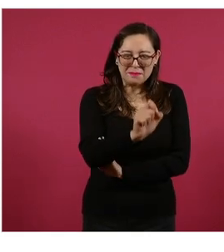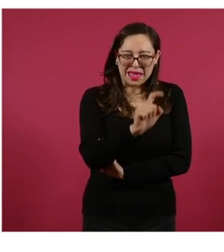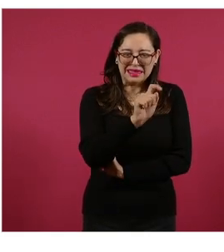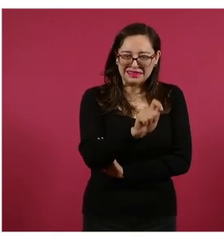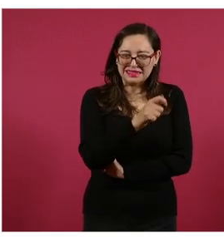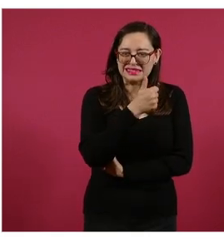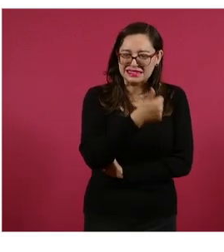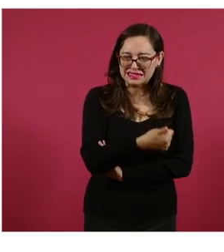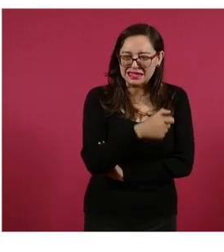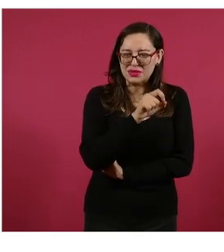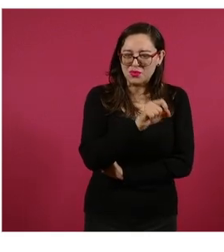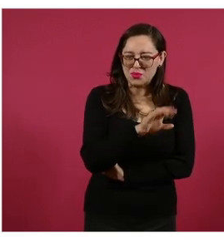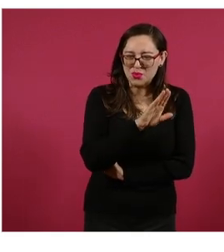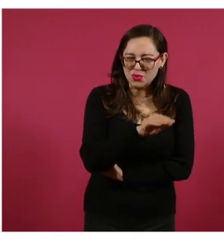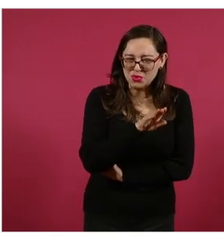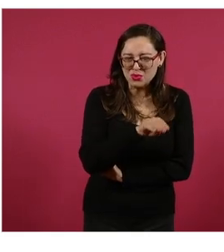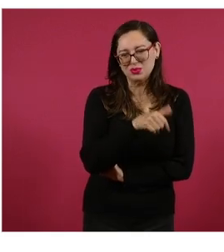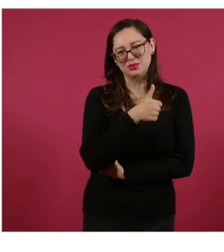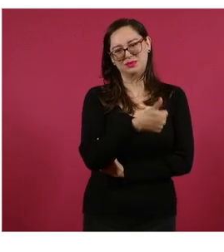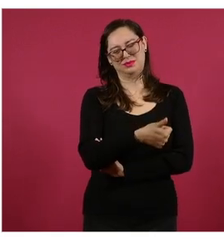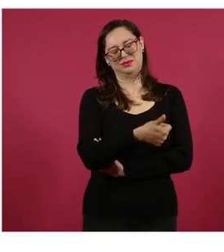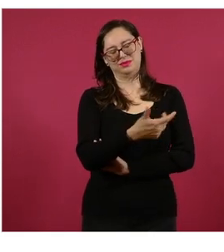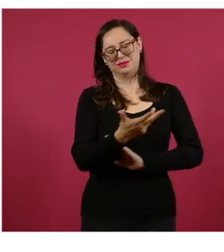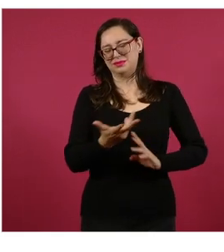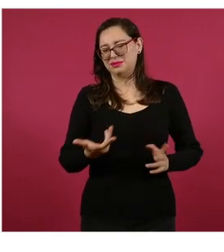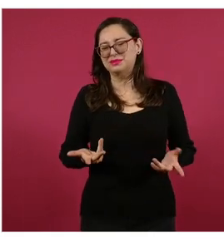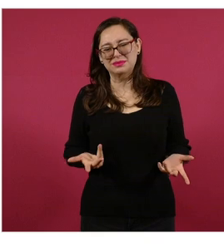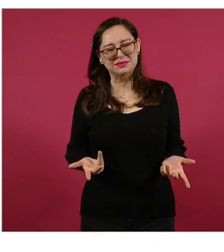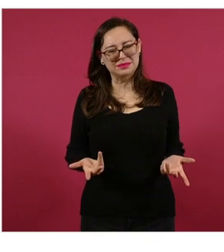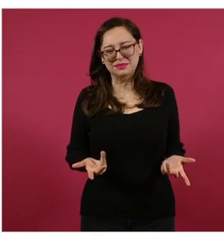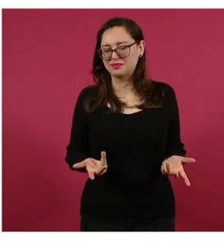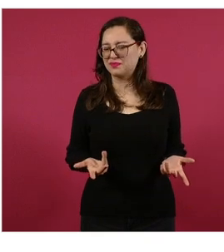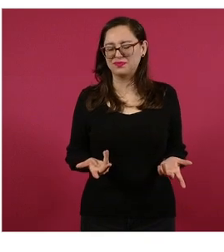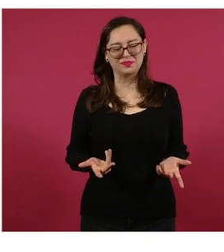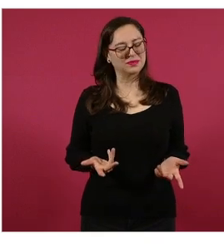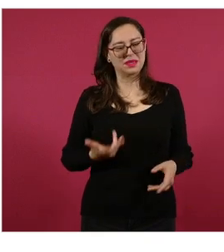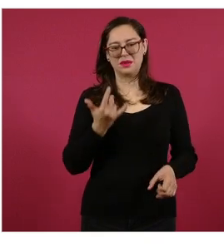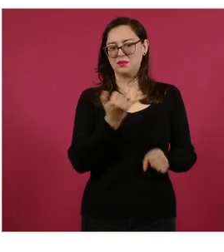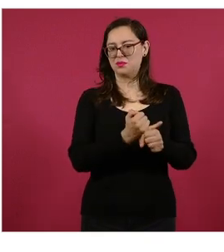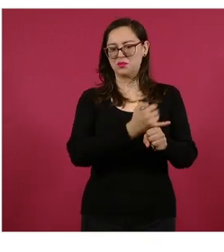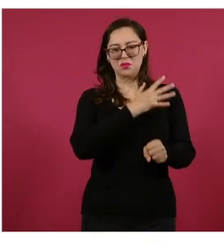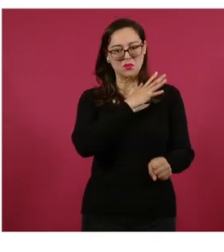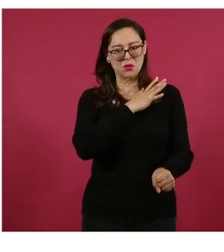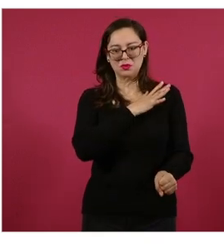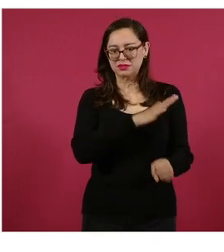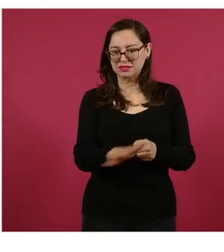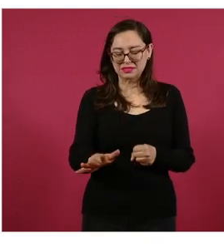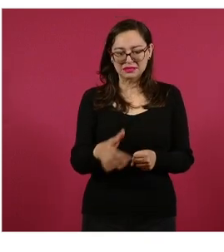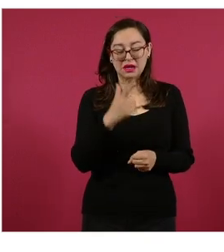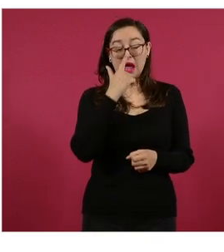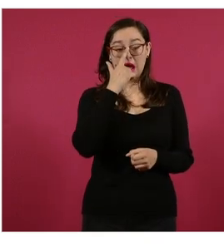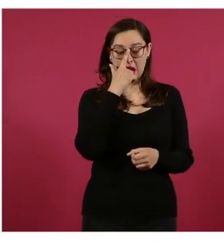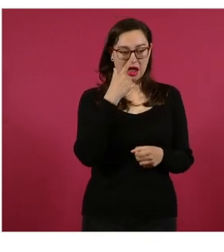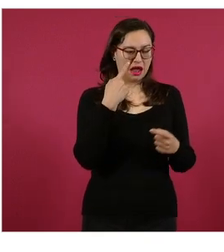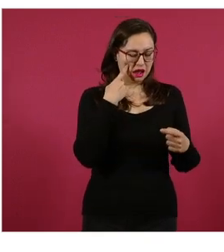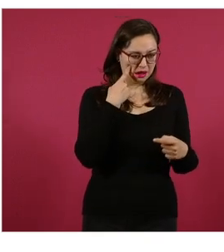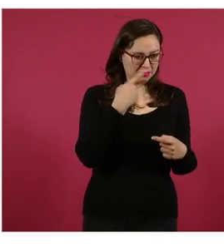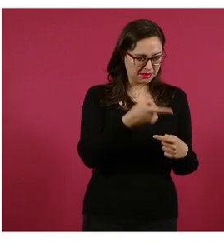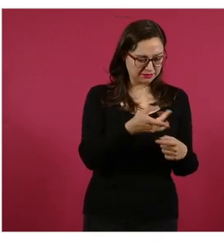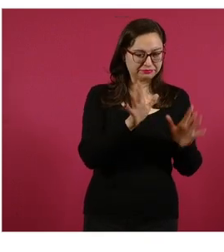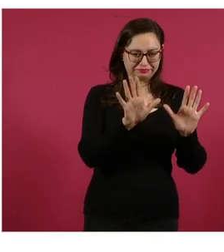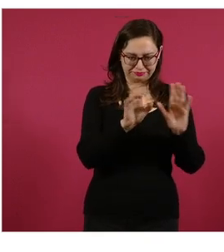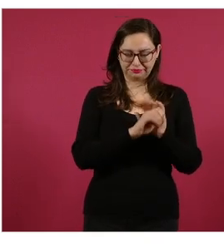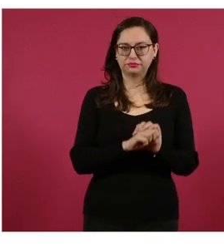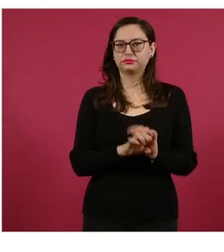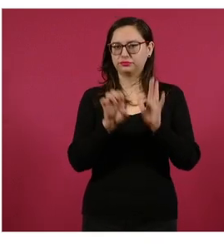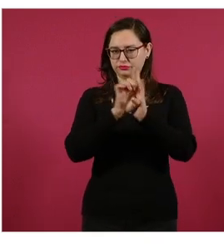$26.96. Un caso muy, muy, muy, muy importante para mencionar. ¿Por qué? Porque si nosotros hacemos la equivalencia de llenar, por ejemplo,